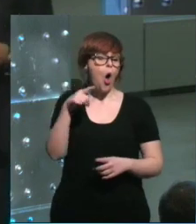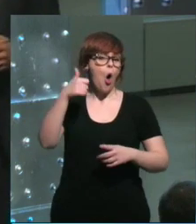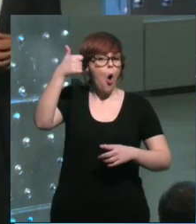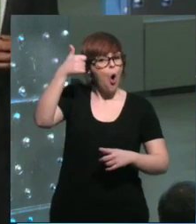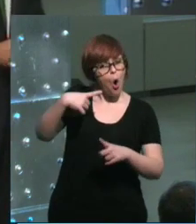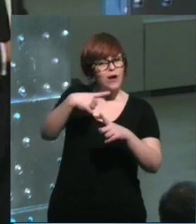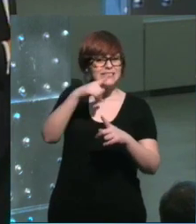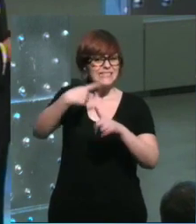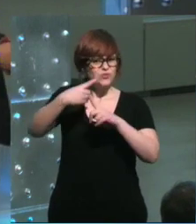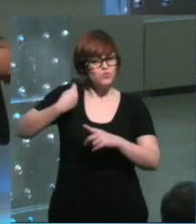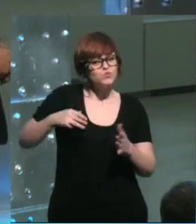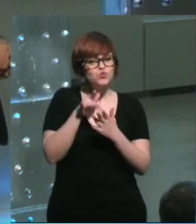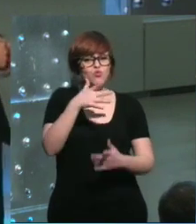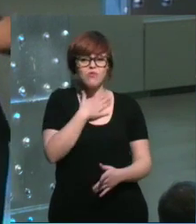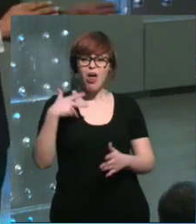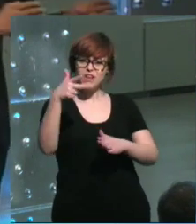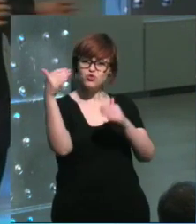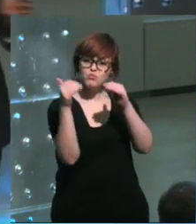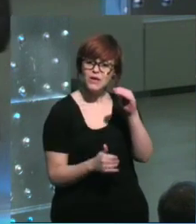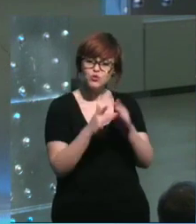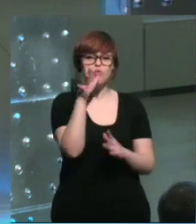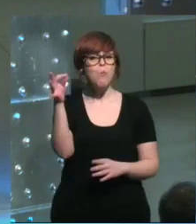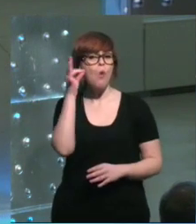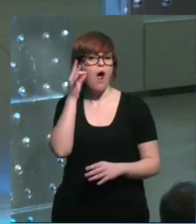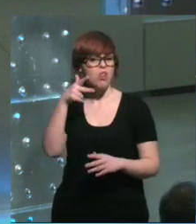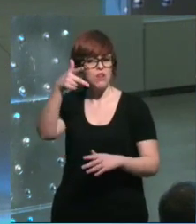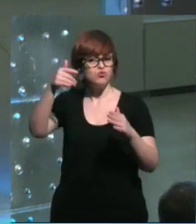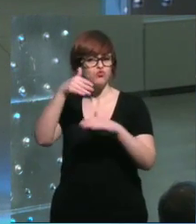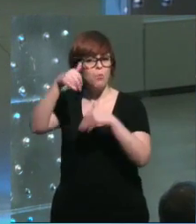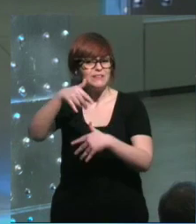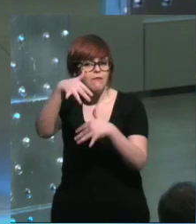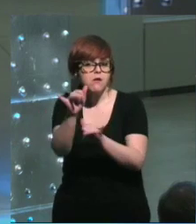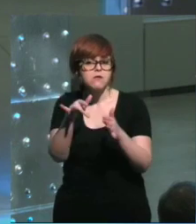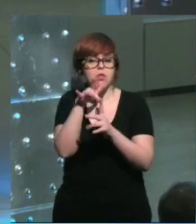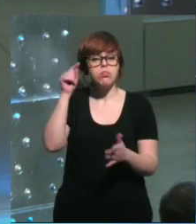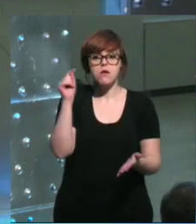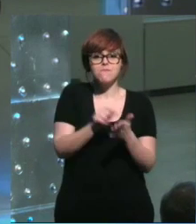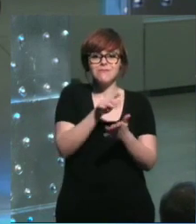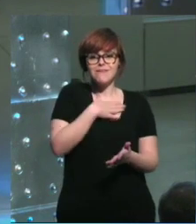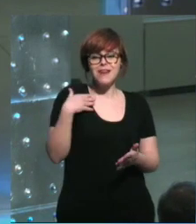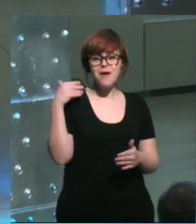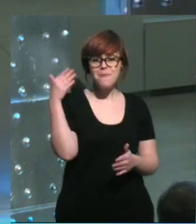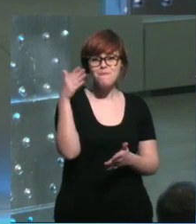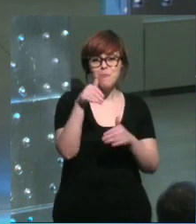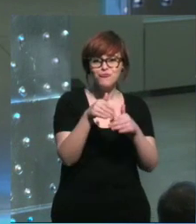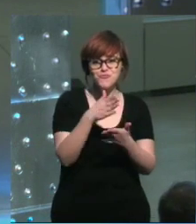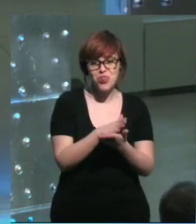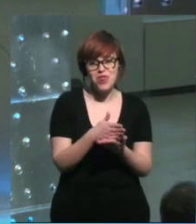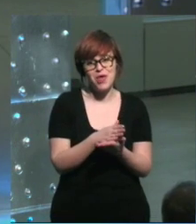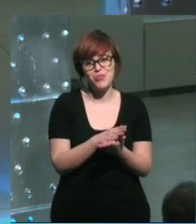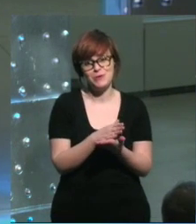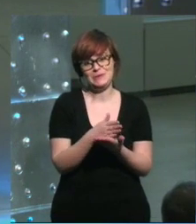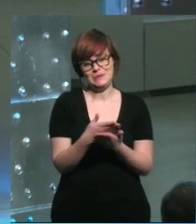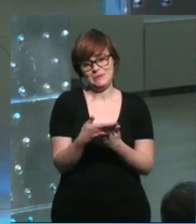mujeres no deberían tener el derecho a abortar. Y luego quiere ir al centro a ganar el voto moderado. Poquito difícil lo tiene.